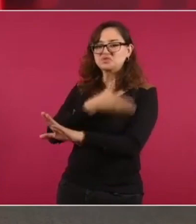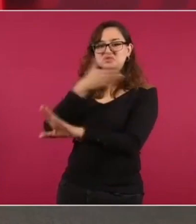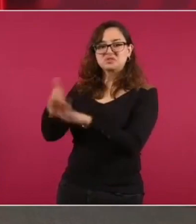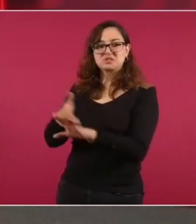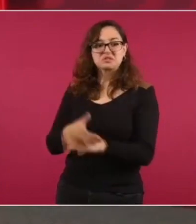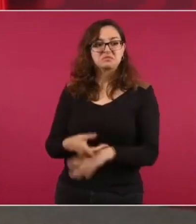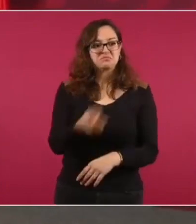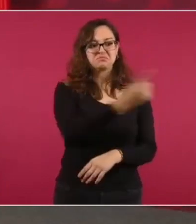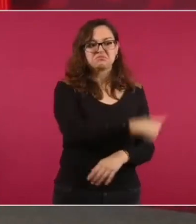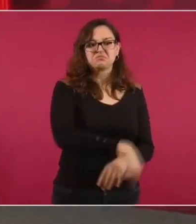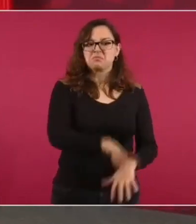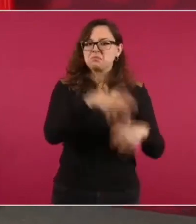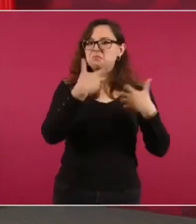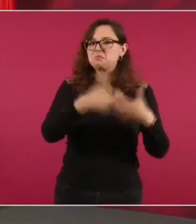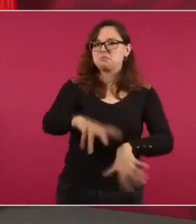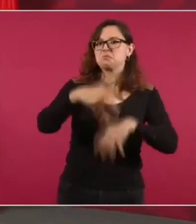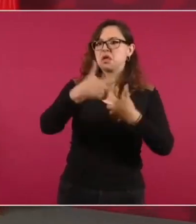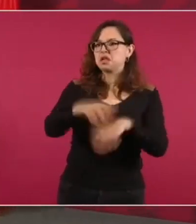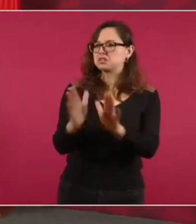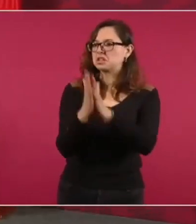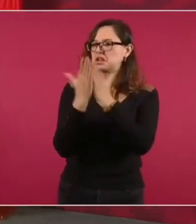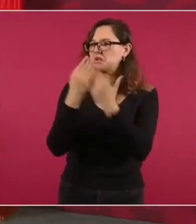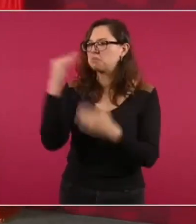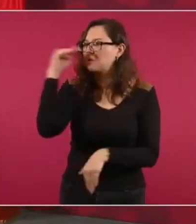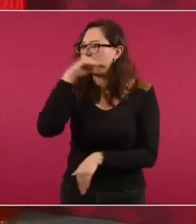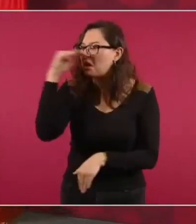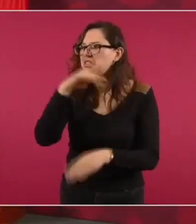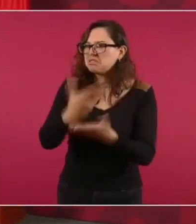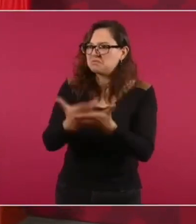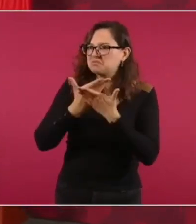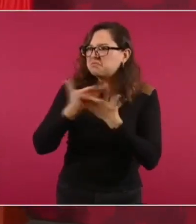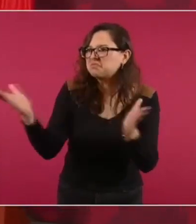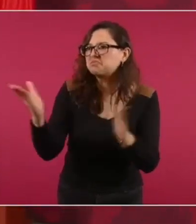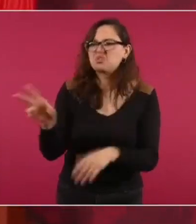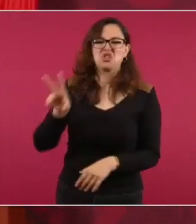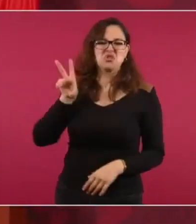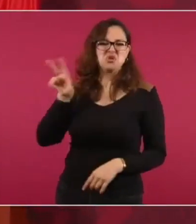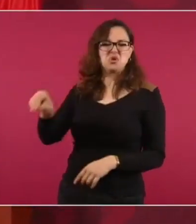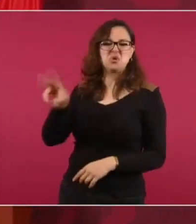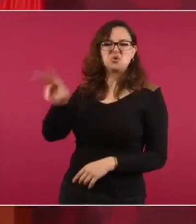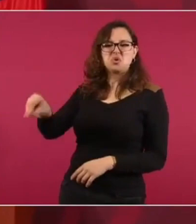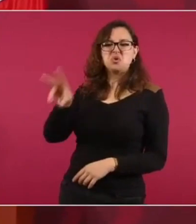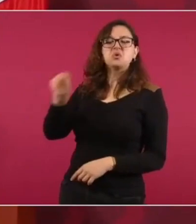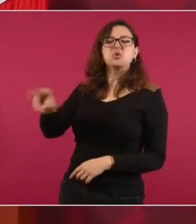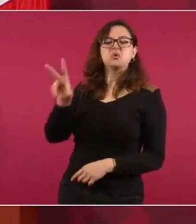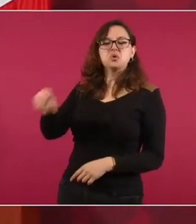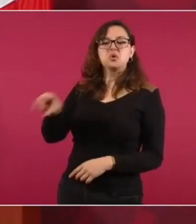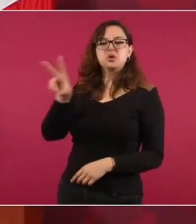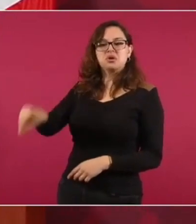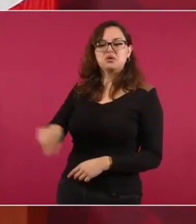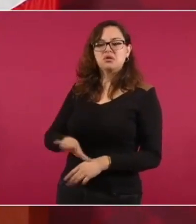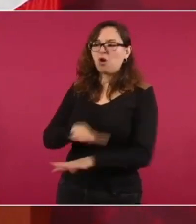Hubieron hasta movilizaciones del conservadurismo en contra de los libros de texto.